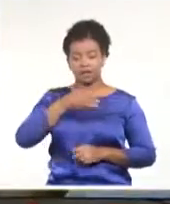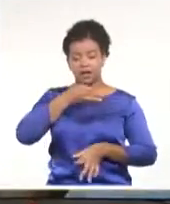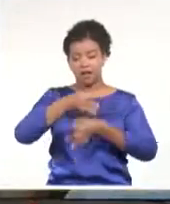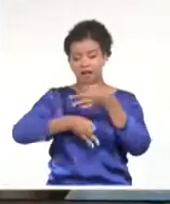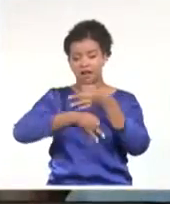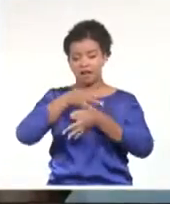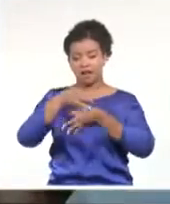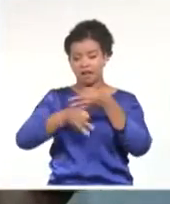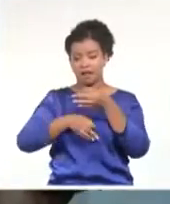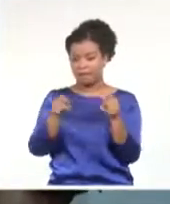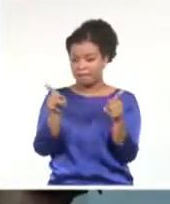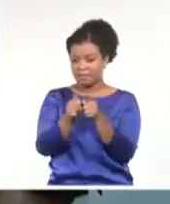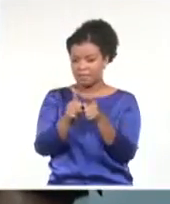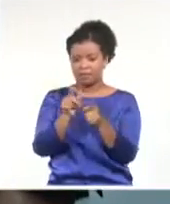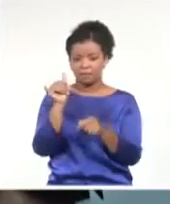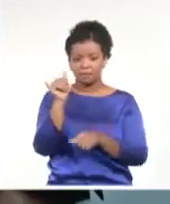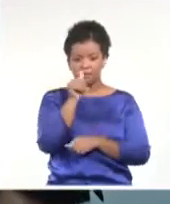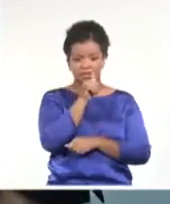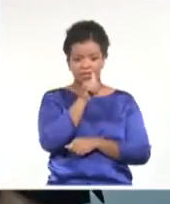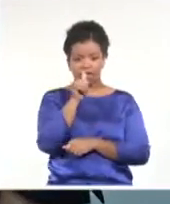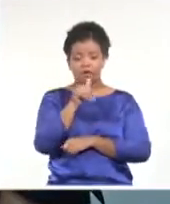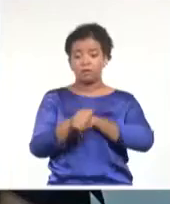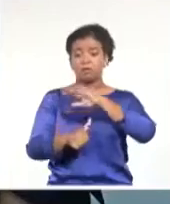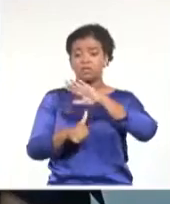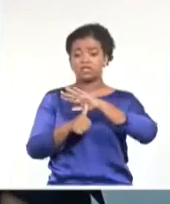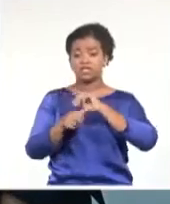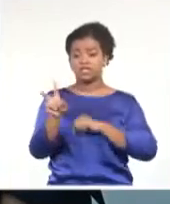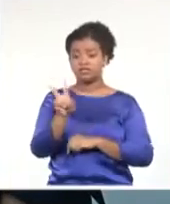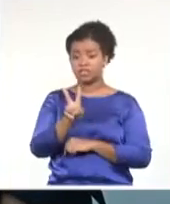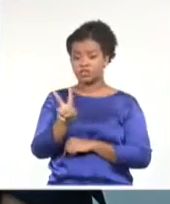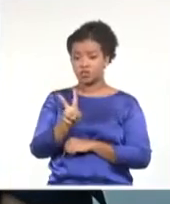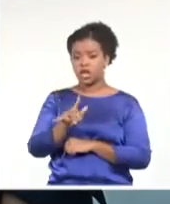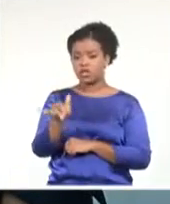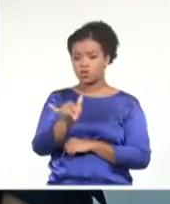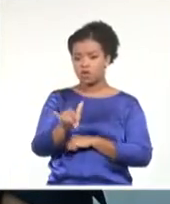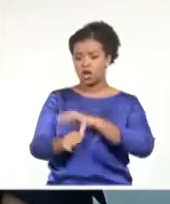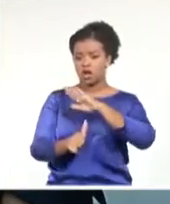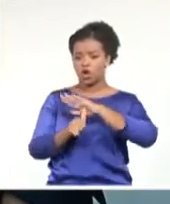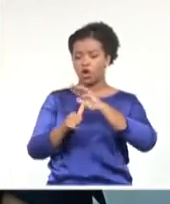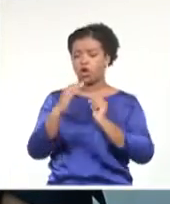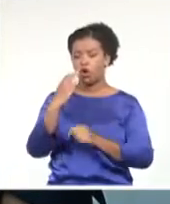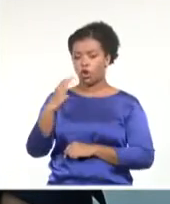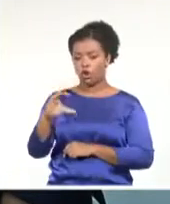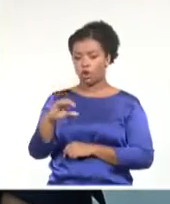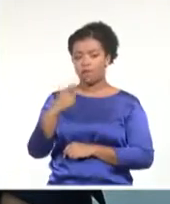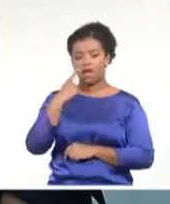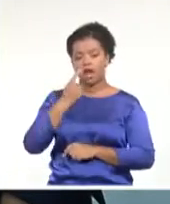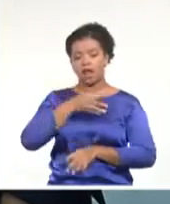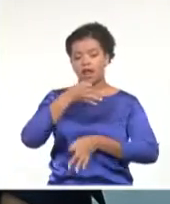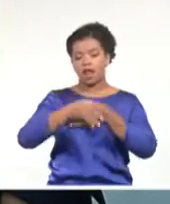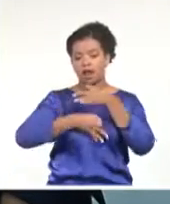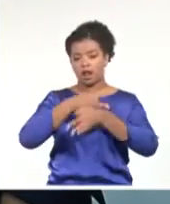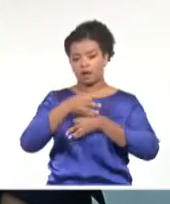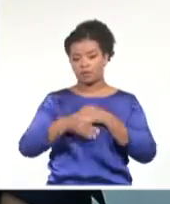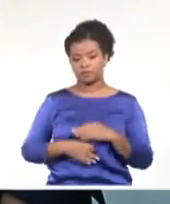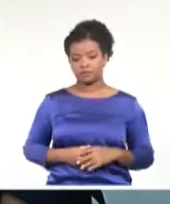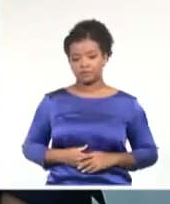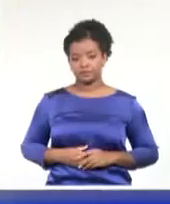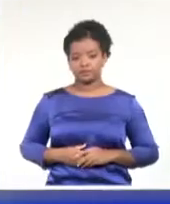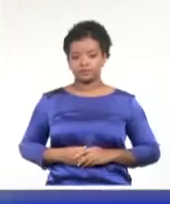un fragmento de los discursos de Nicolás Maduro de Venezuela y Gustavo Petro de Colombia en el plenario de